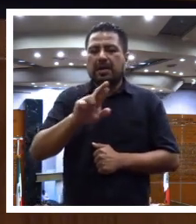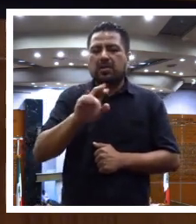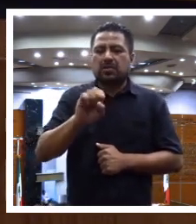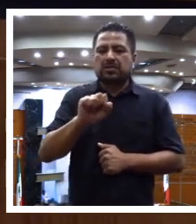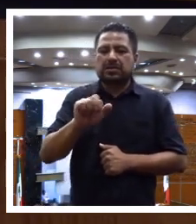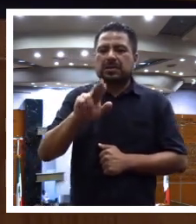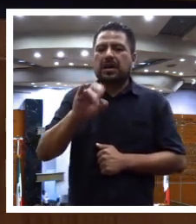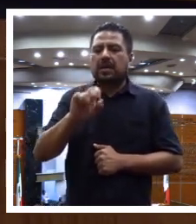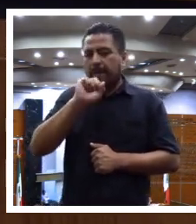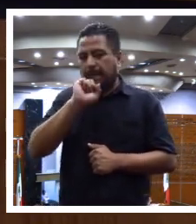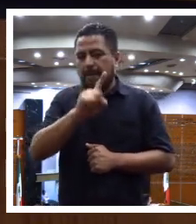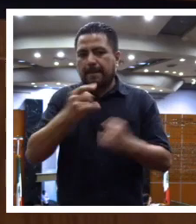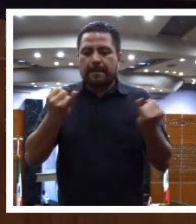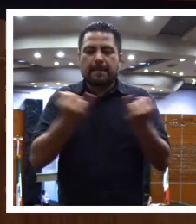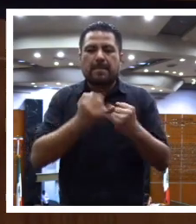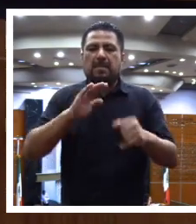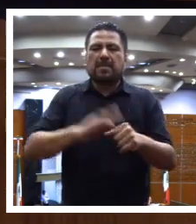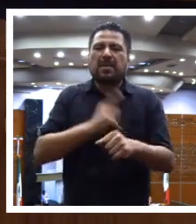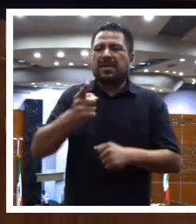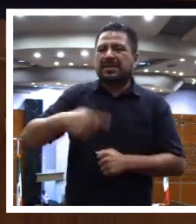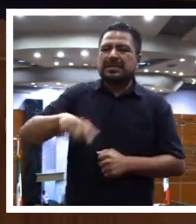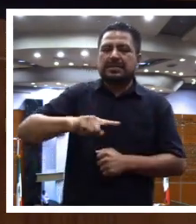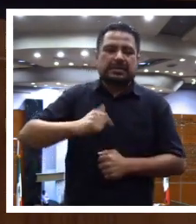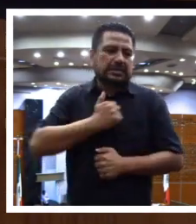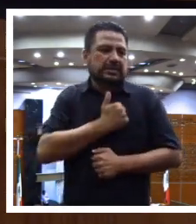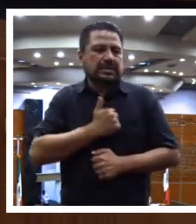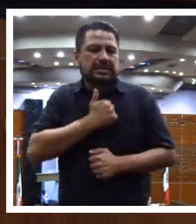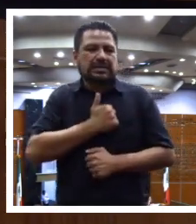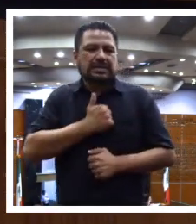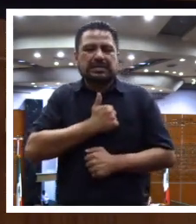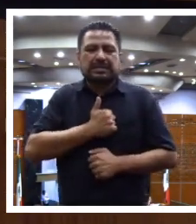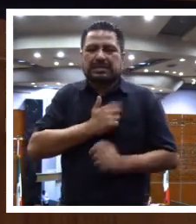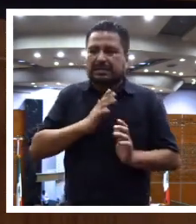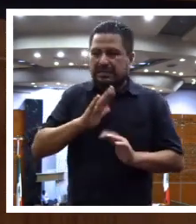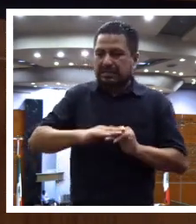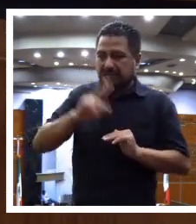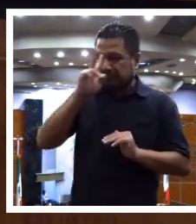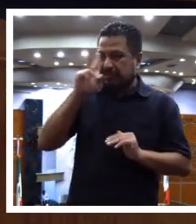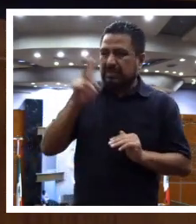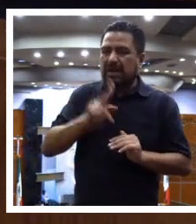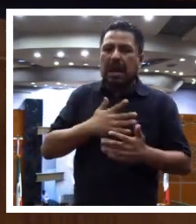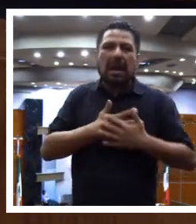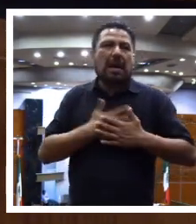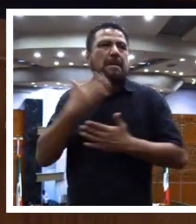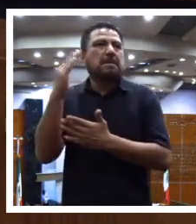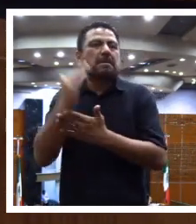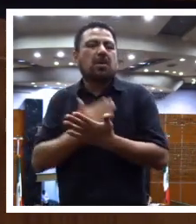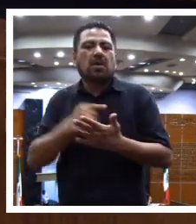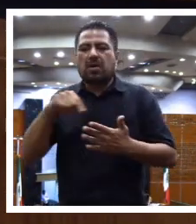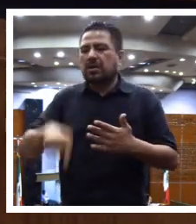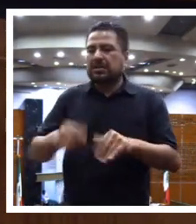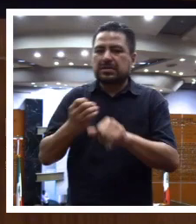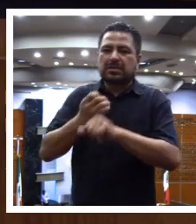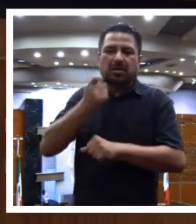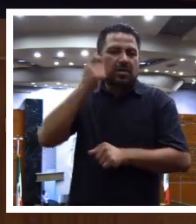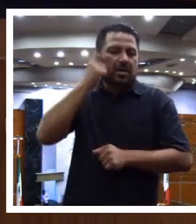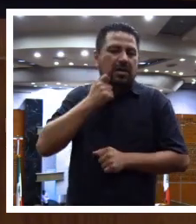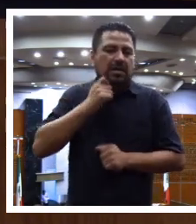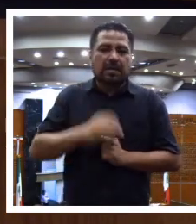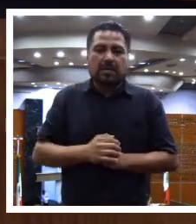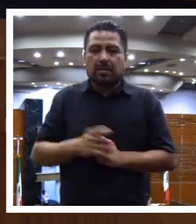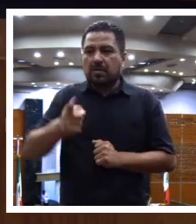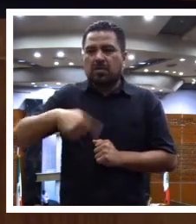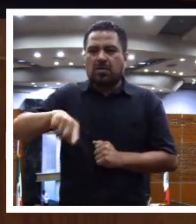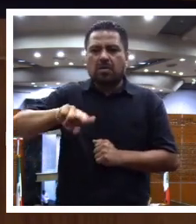María del Rosario también, por su desafortunada mezquindad y poco amor por nuestro estado. ¿Acaso